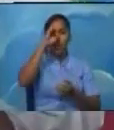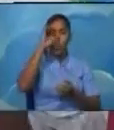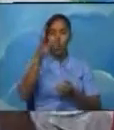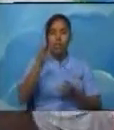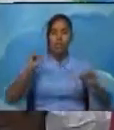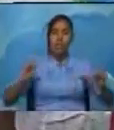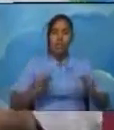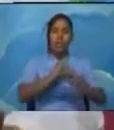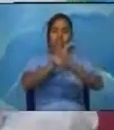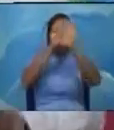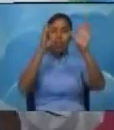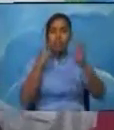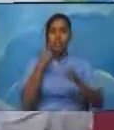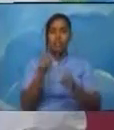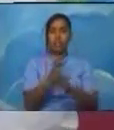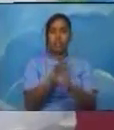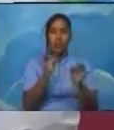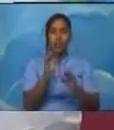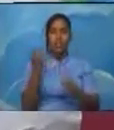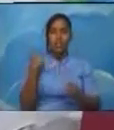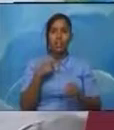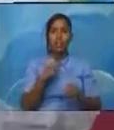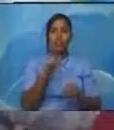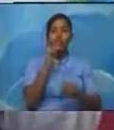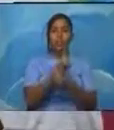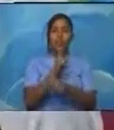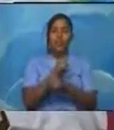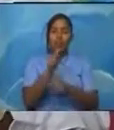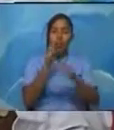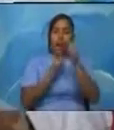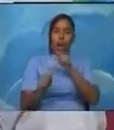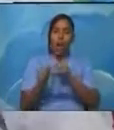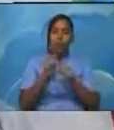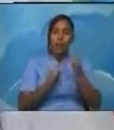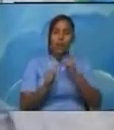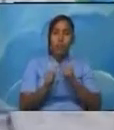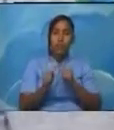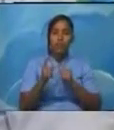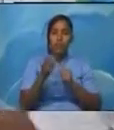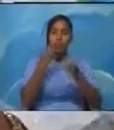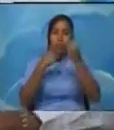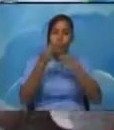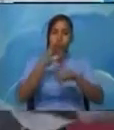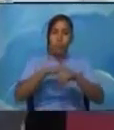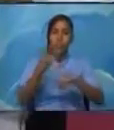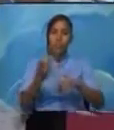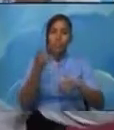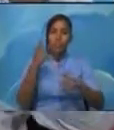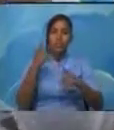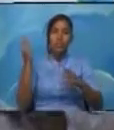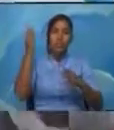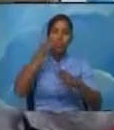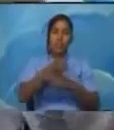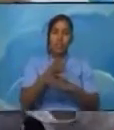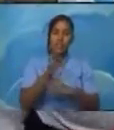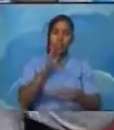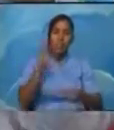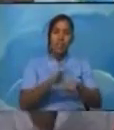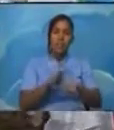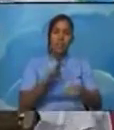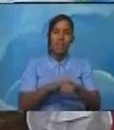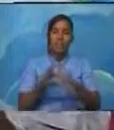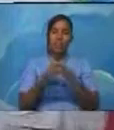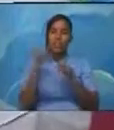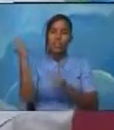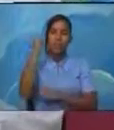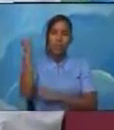dice, nada de lo que ellos tengan sino puro agua, alimento. ¿Por qué? Porque si hay que meter la herejía, si hay que meter el pecado, hermano,